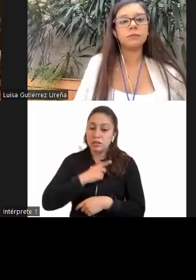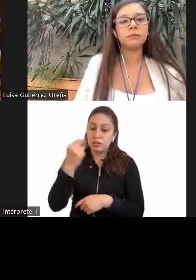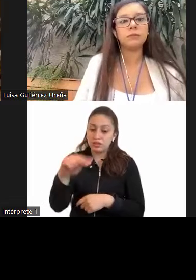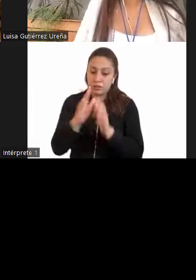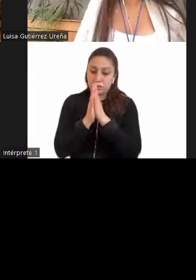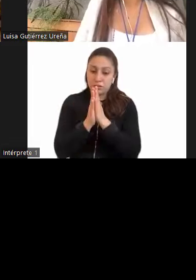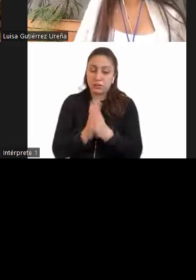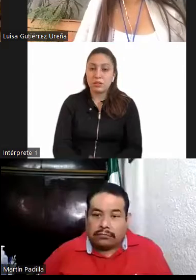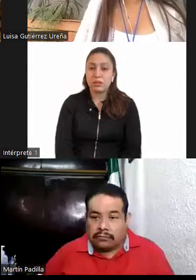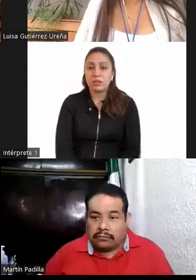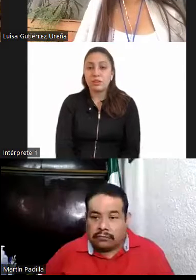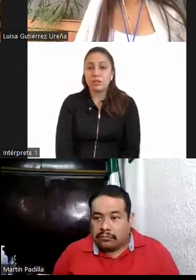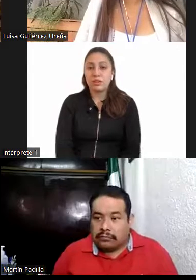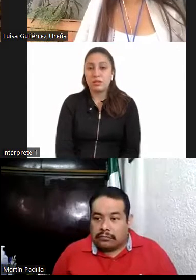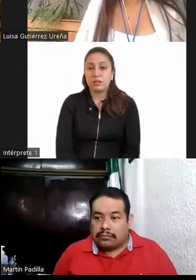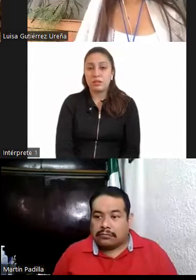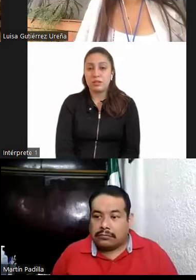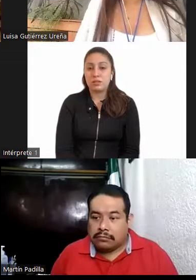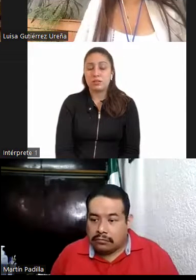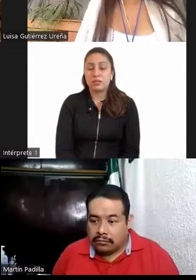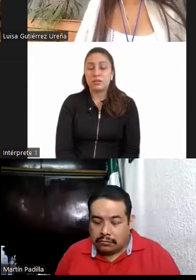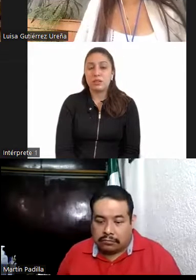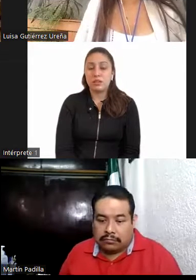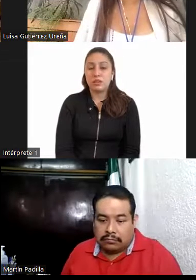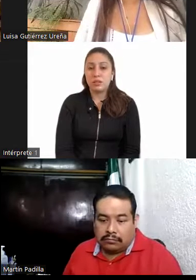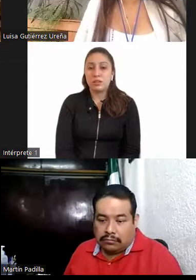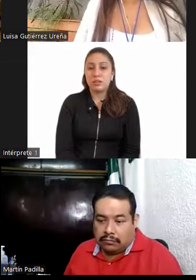voz, encendiendo su cámara.